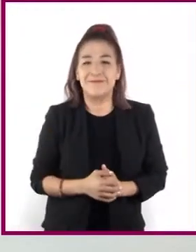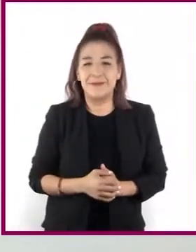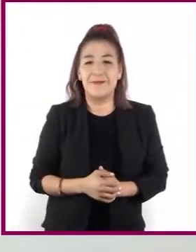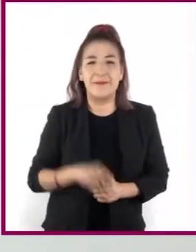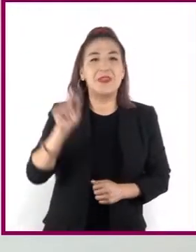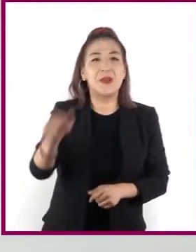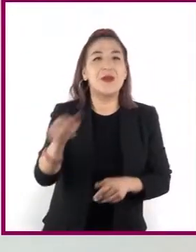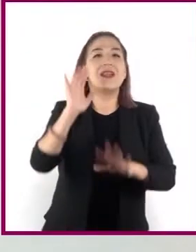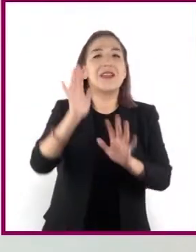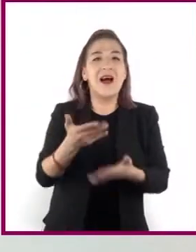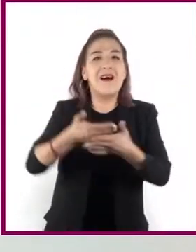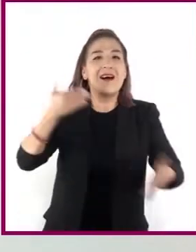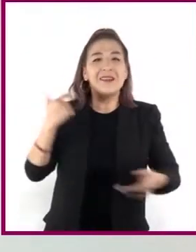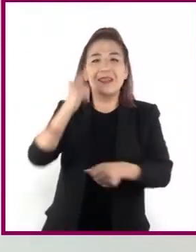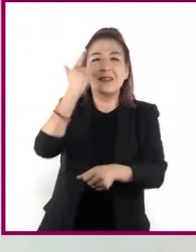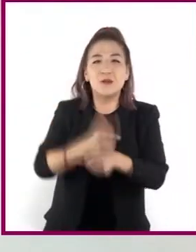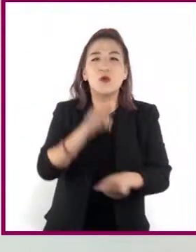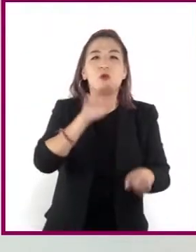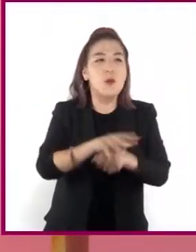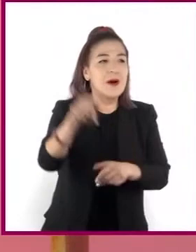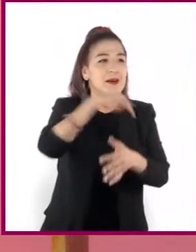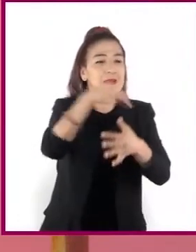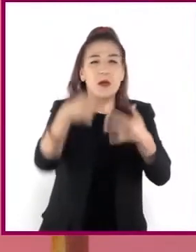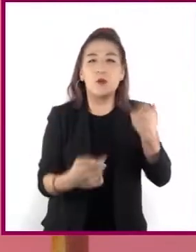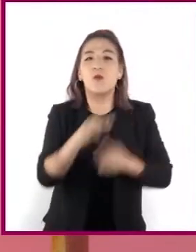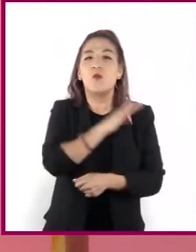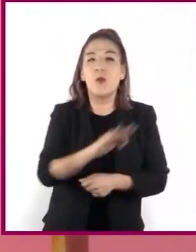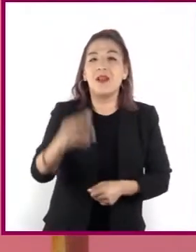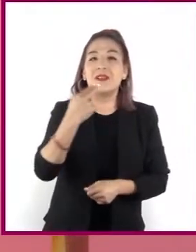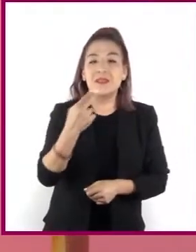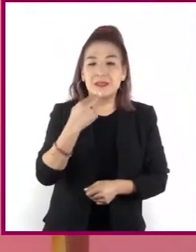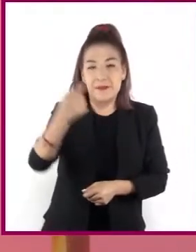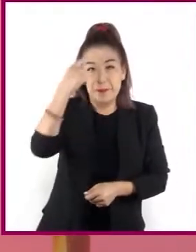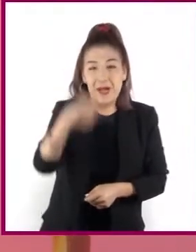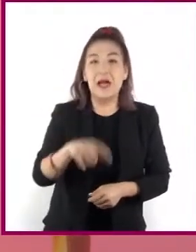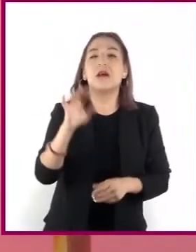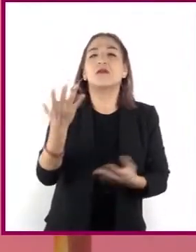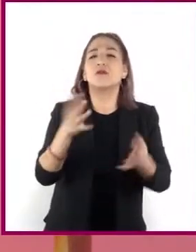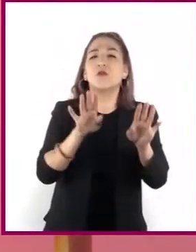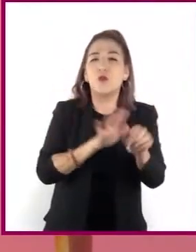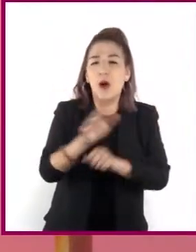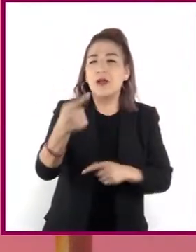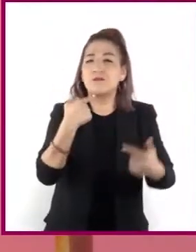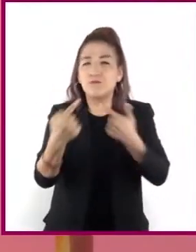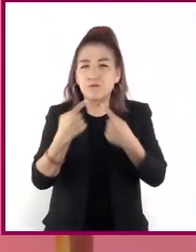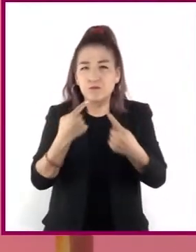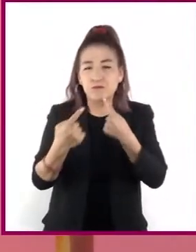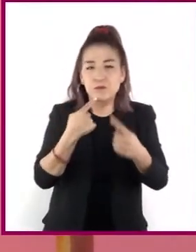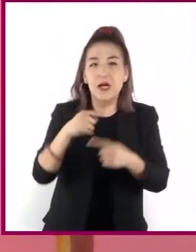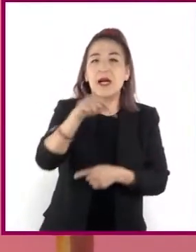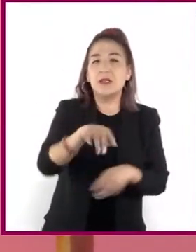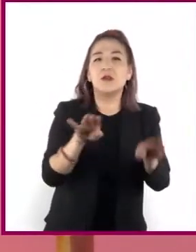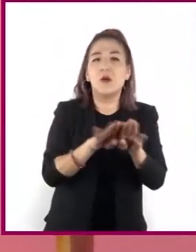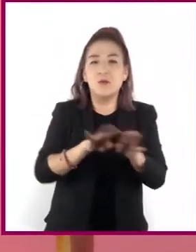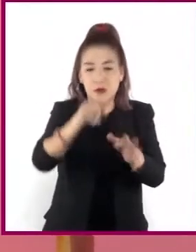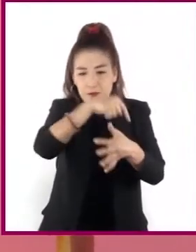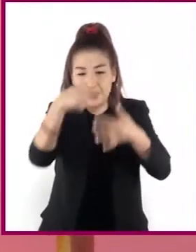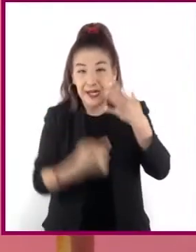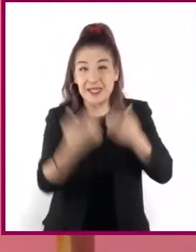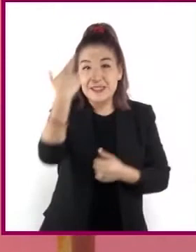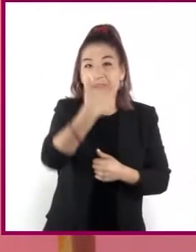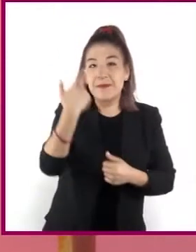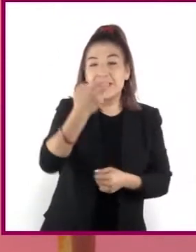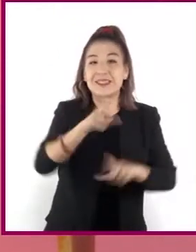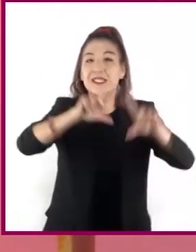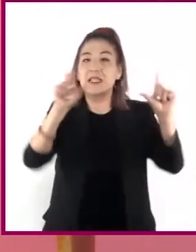habían identificado algunos rasgos que podrían servir para algún criterio, porque al revisar un texto escrito como el